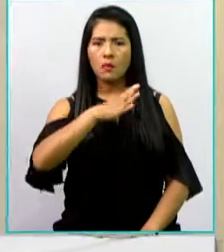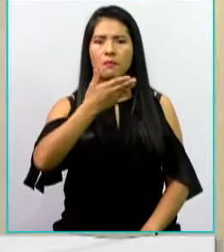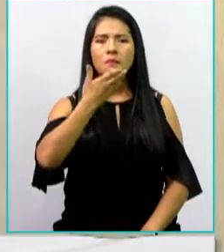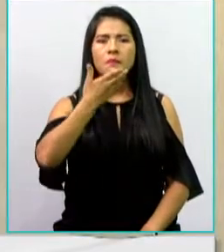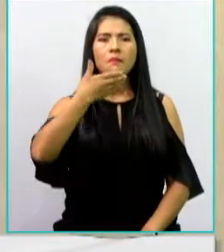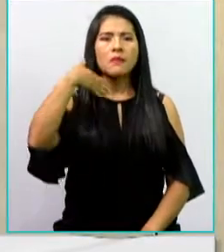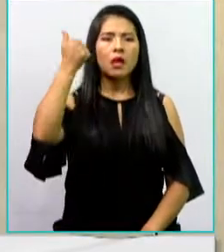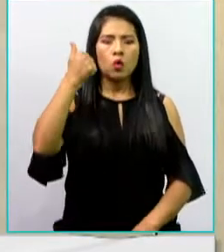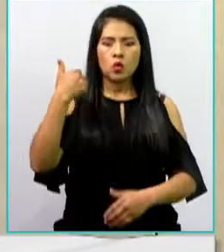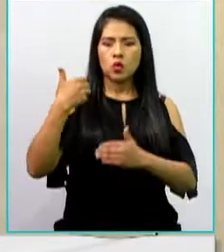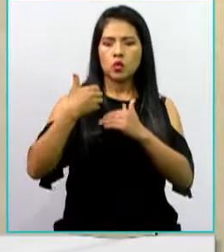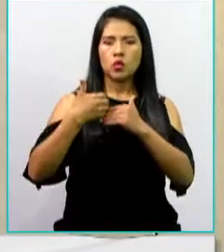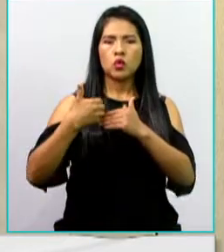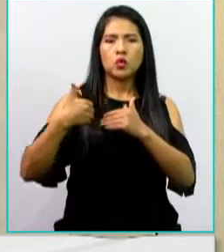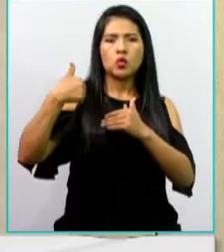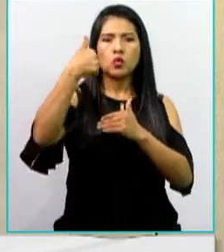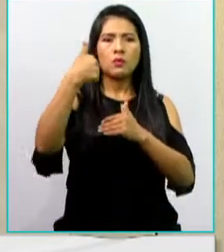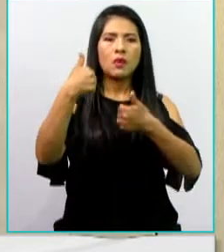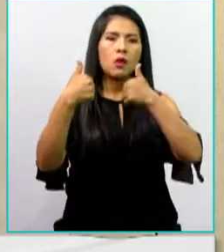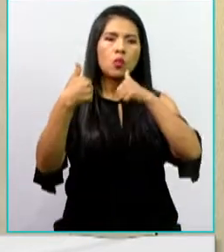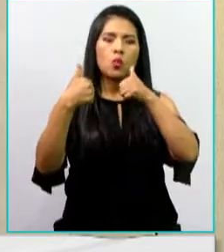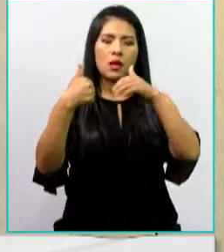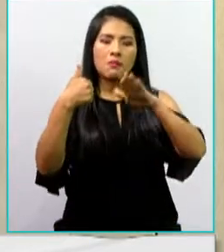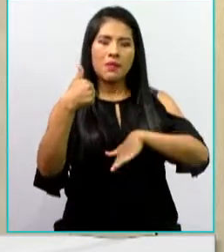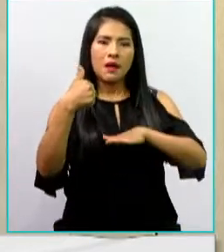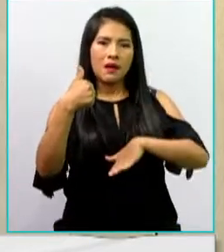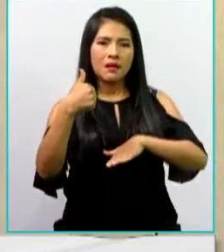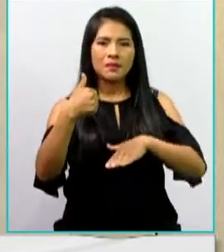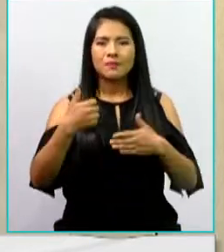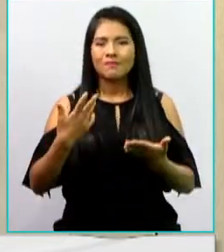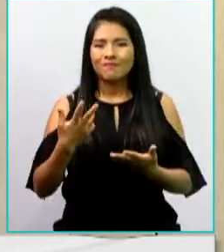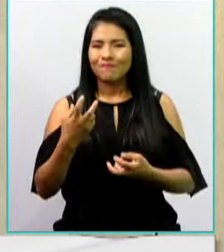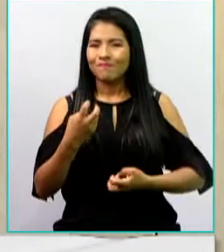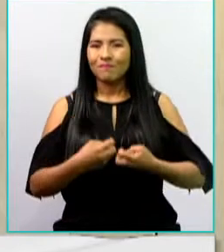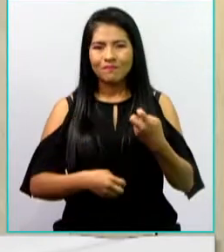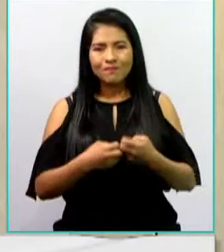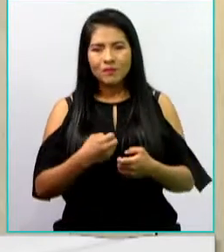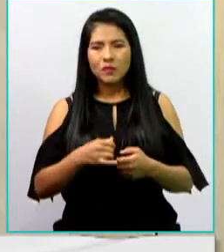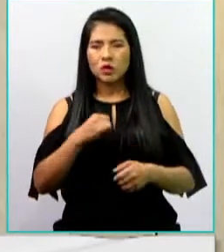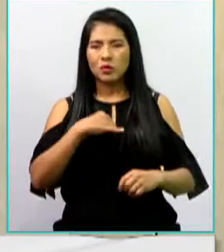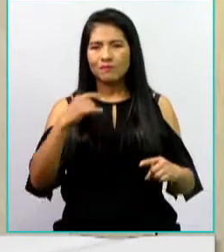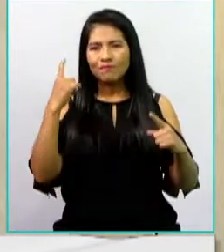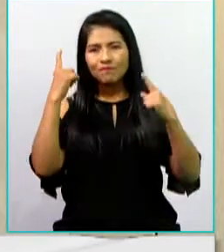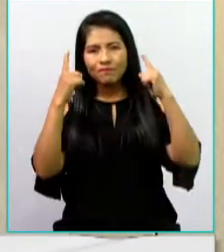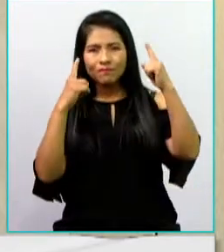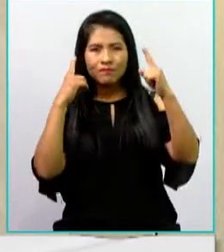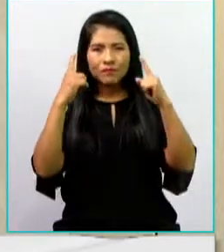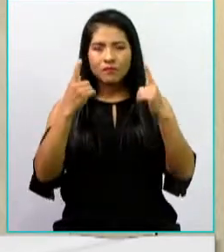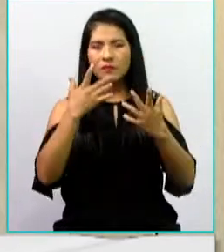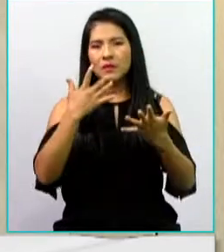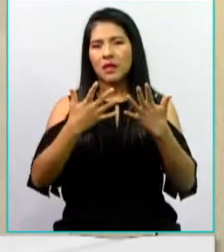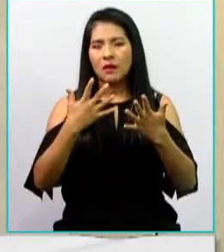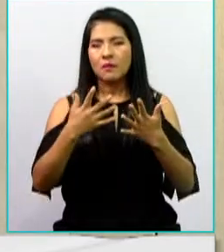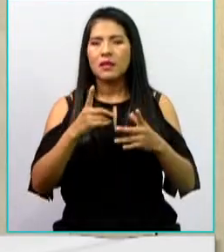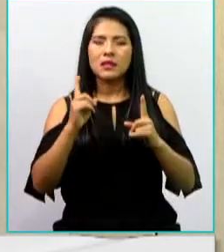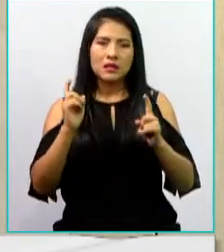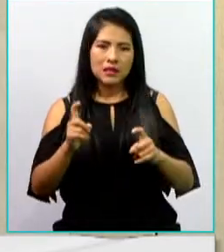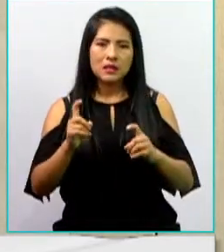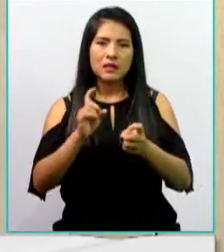o sea, cosas así, ¿no? Sí, claro. Entonces, es por eso quizás hay